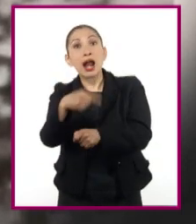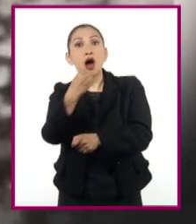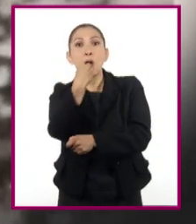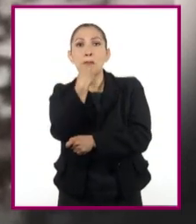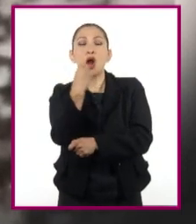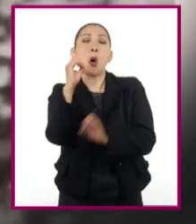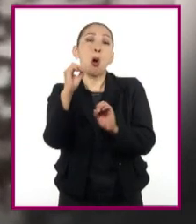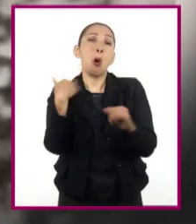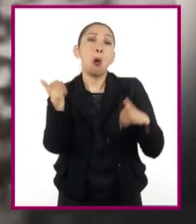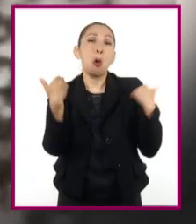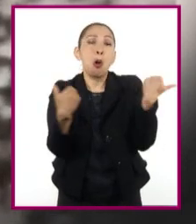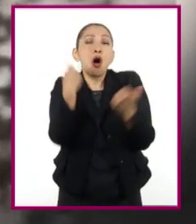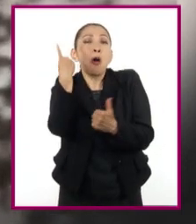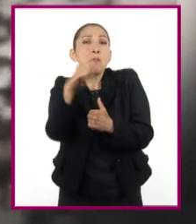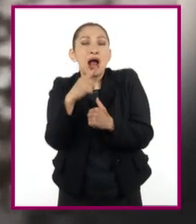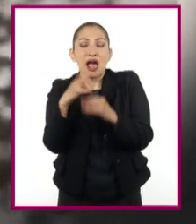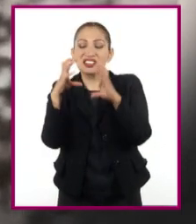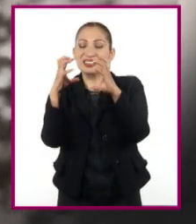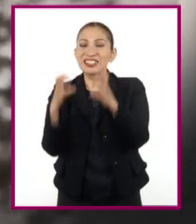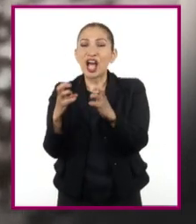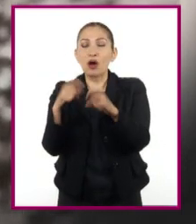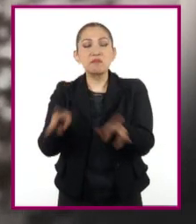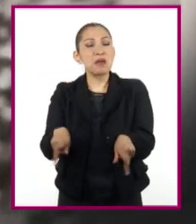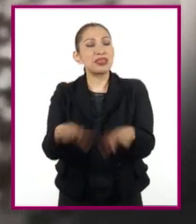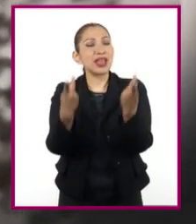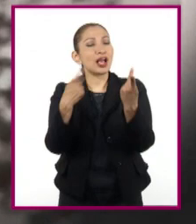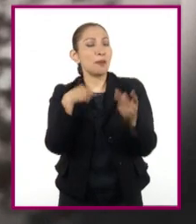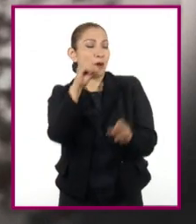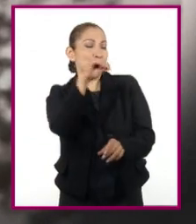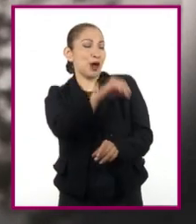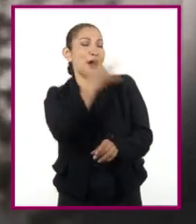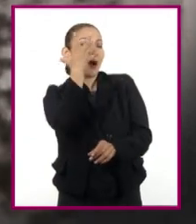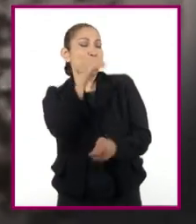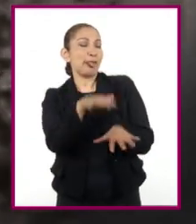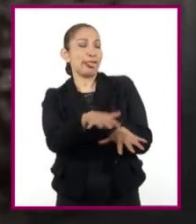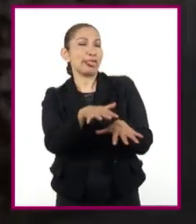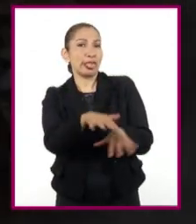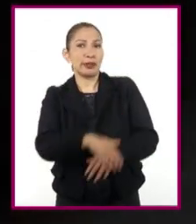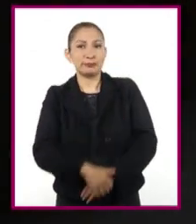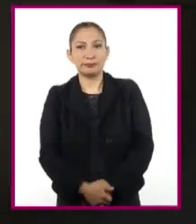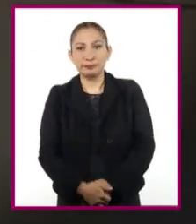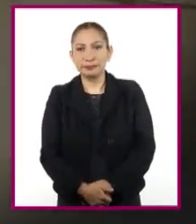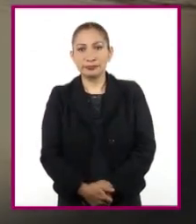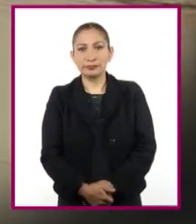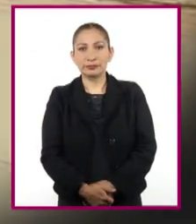por diversión o para disecarlo y venderlo como souvenir.